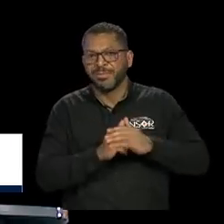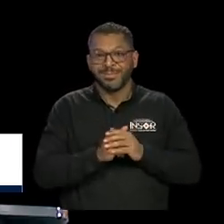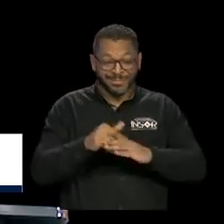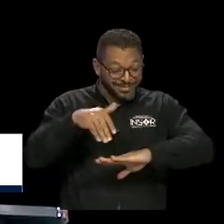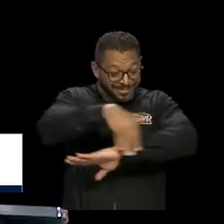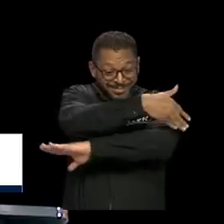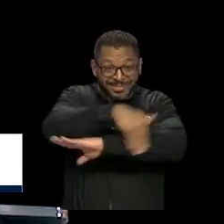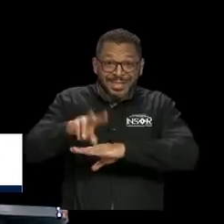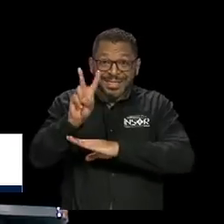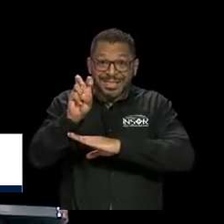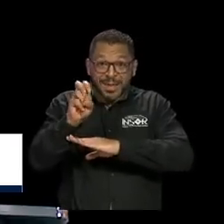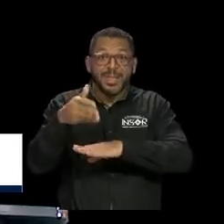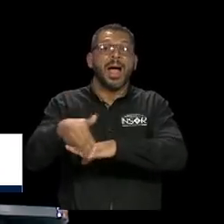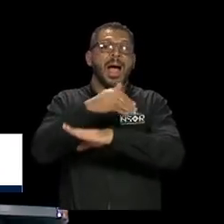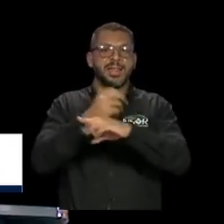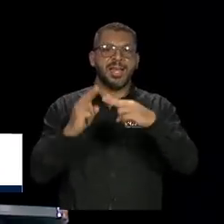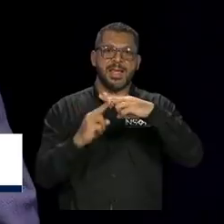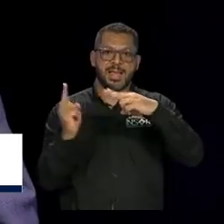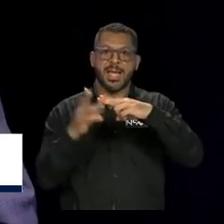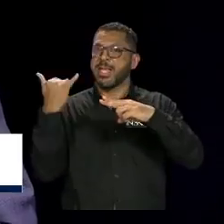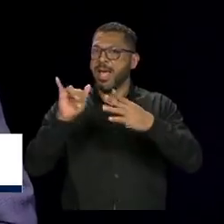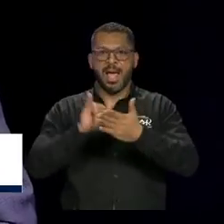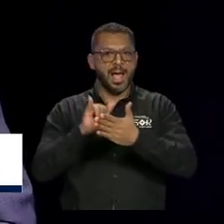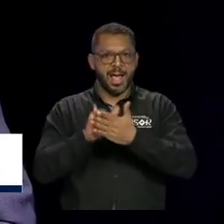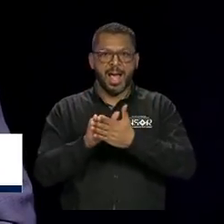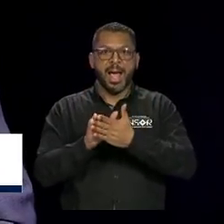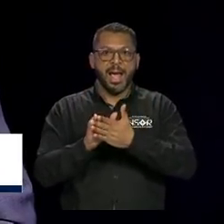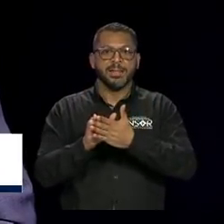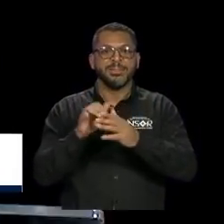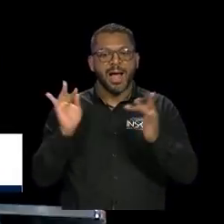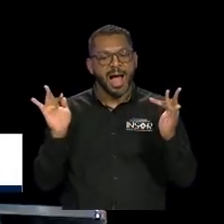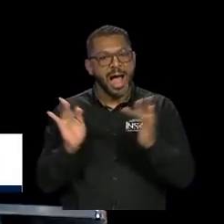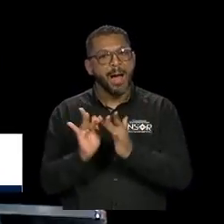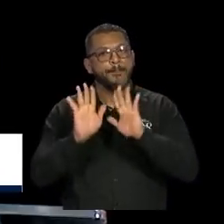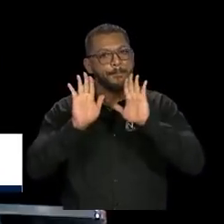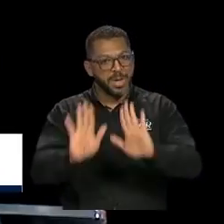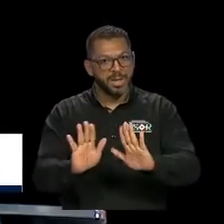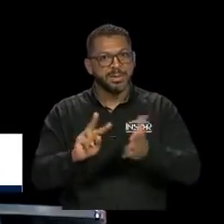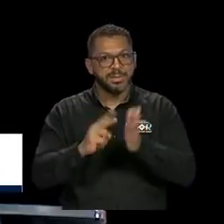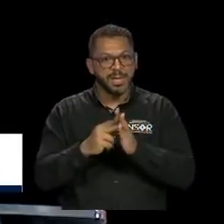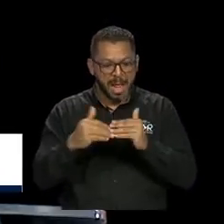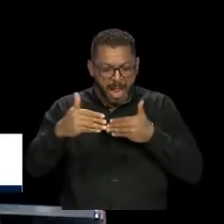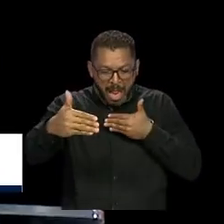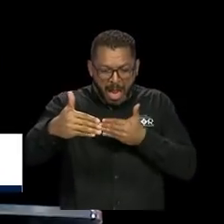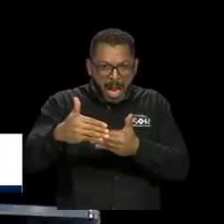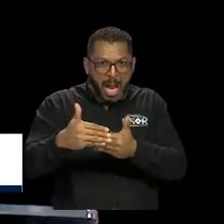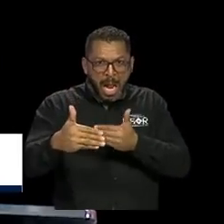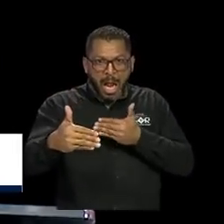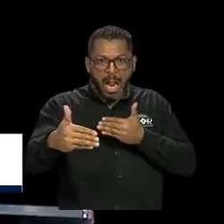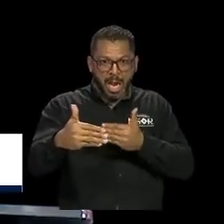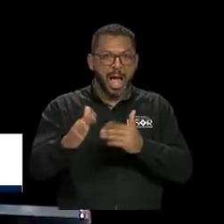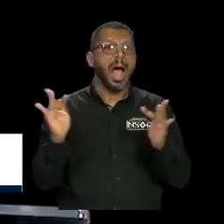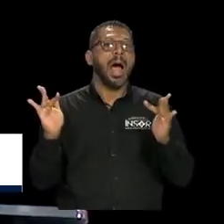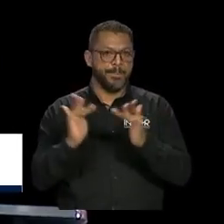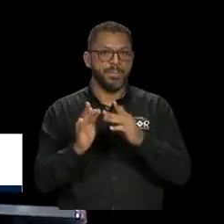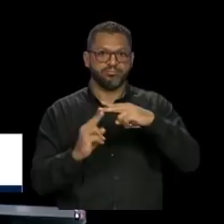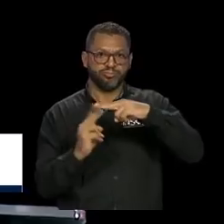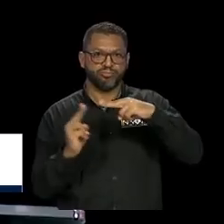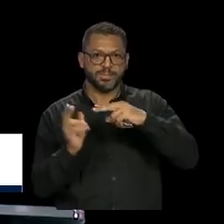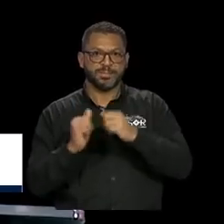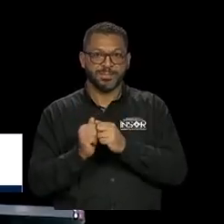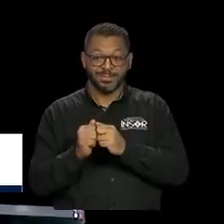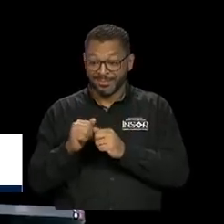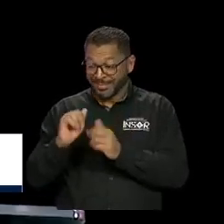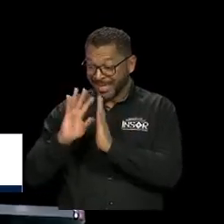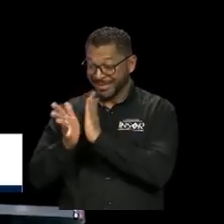diseño de tranvía que además es óptimo para la carrera séptima por la estrechez de la vida que vincularía el centro